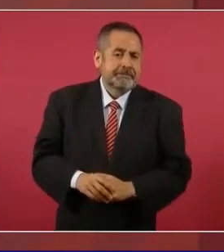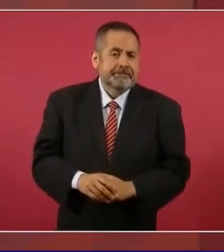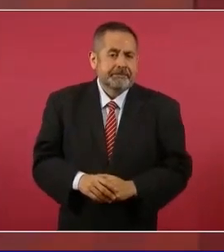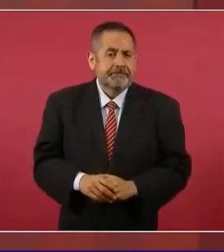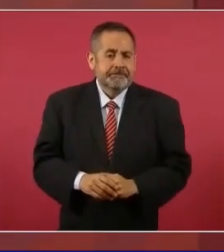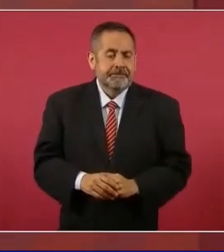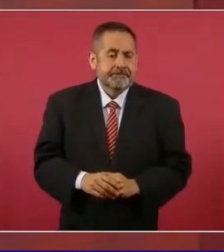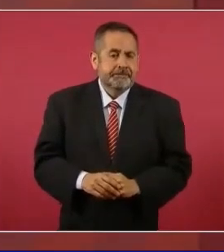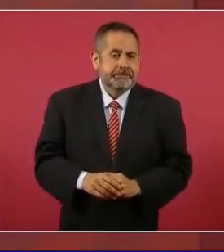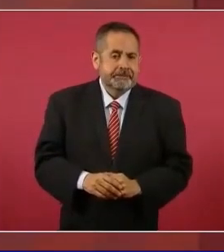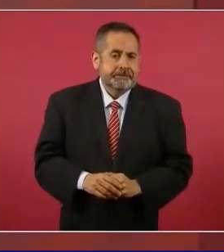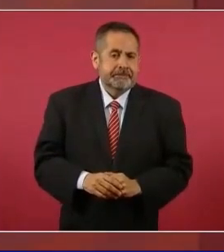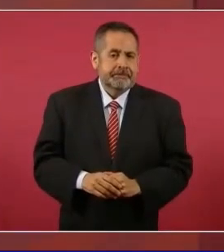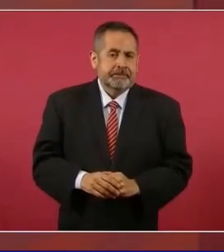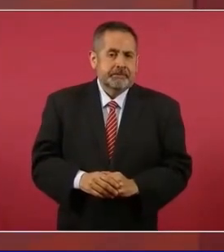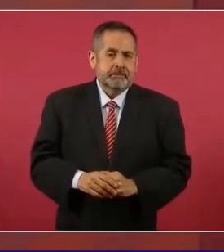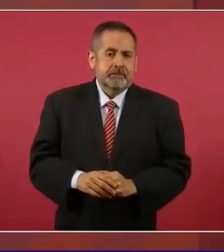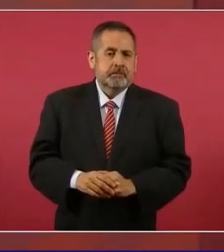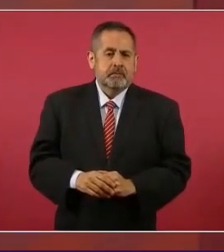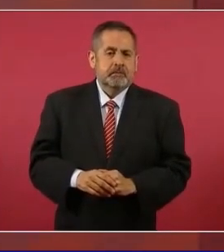el